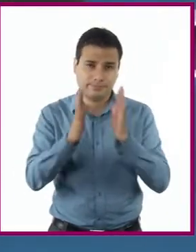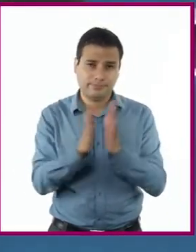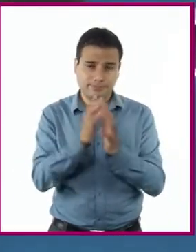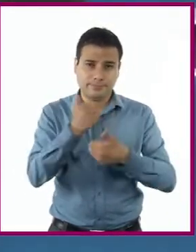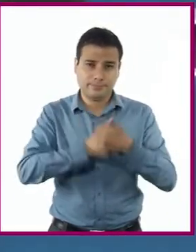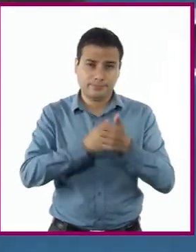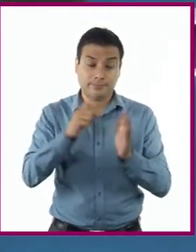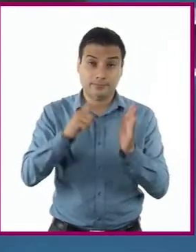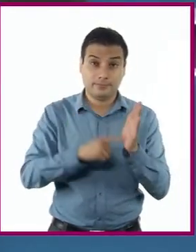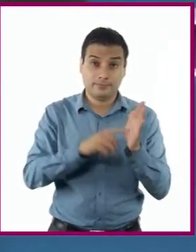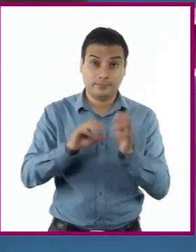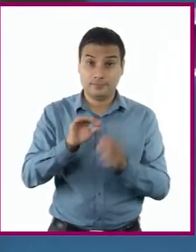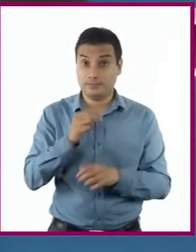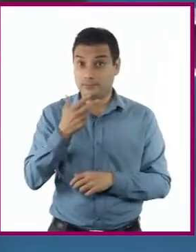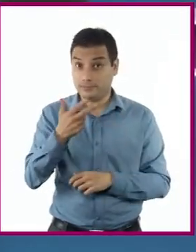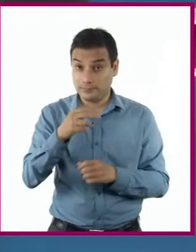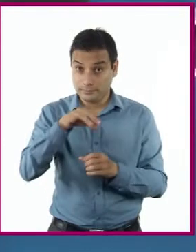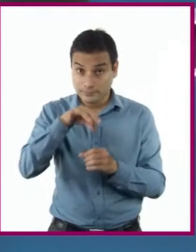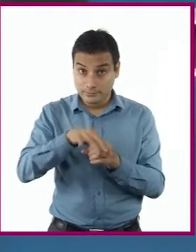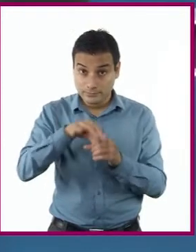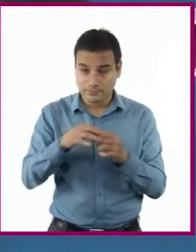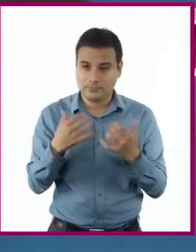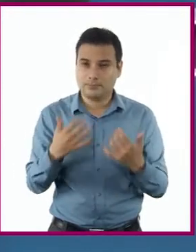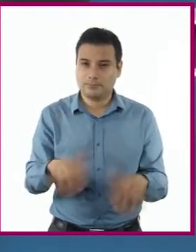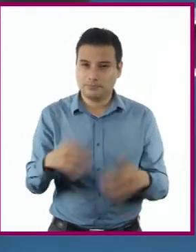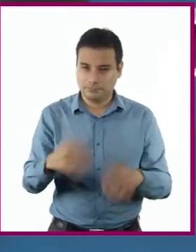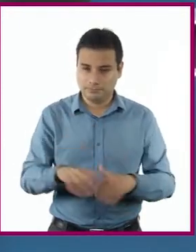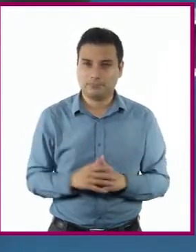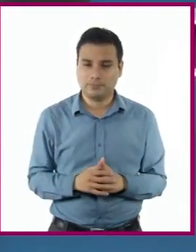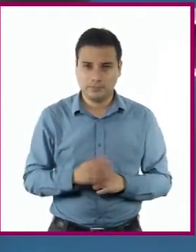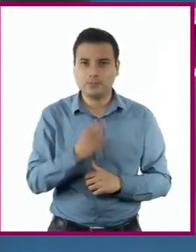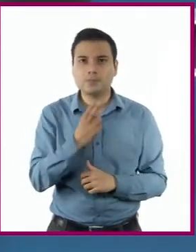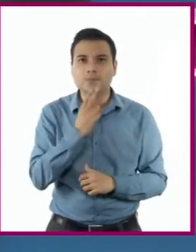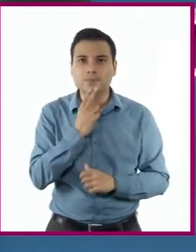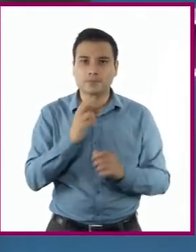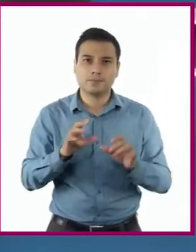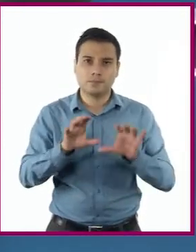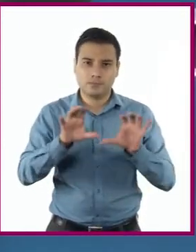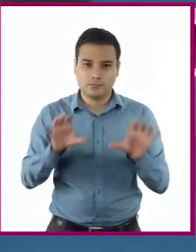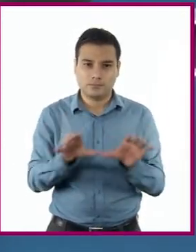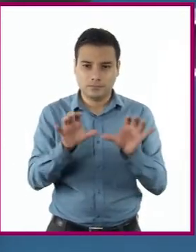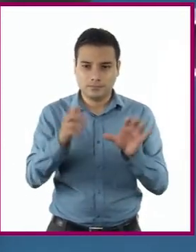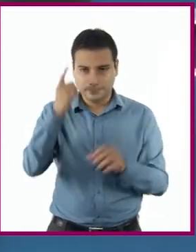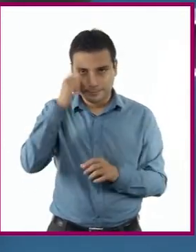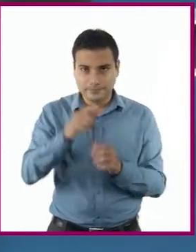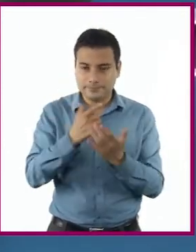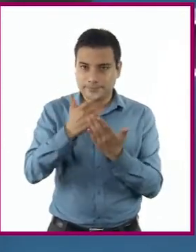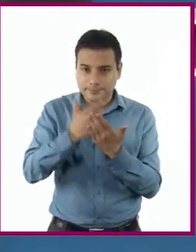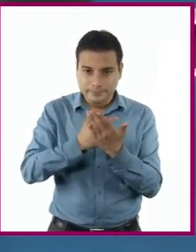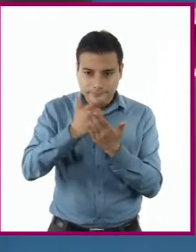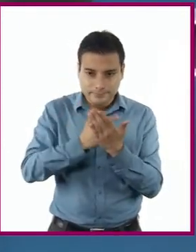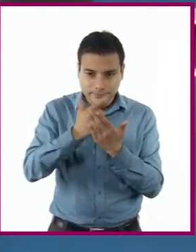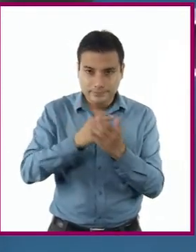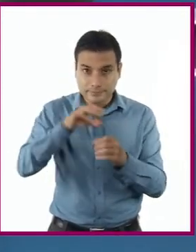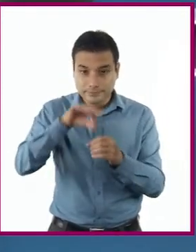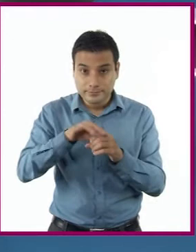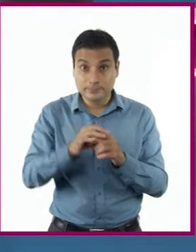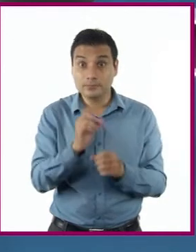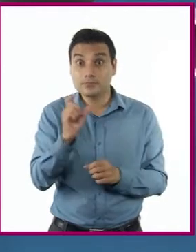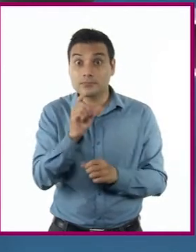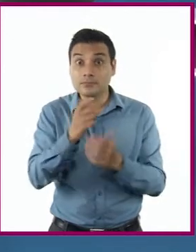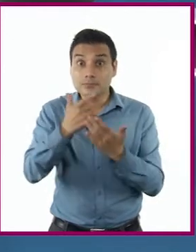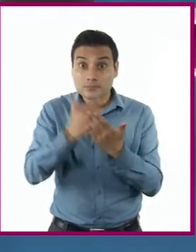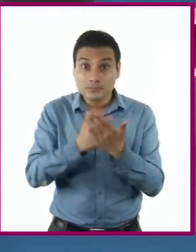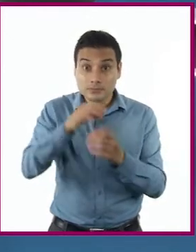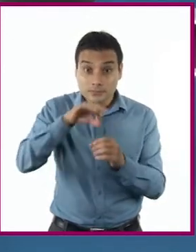de 1988 fueron las primeras en las que se emplearon computadoras para sumar los votos y, durante el conteo, un